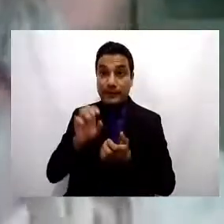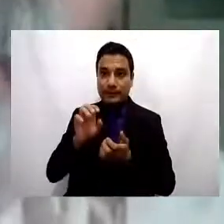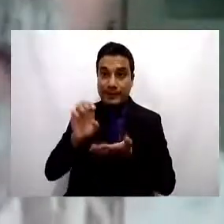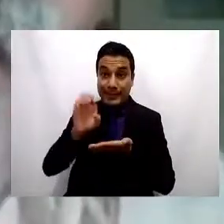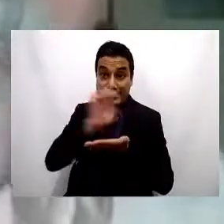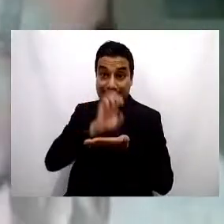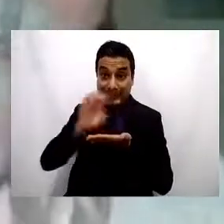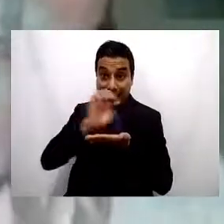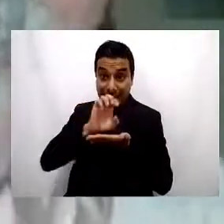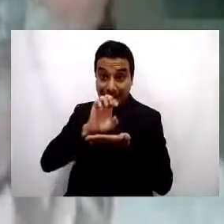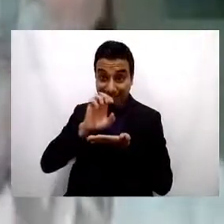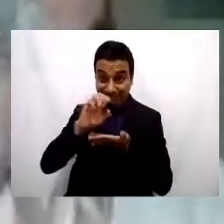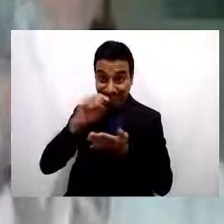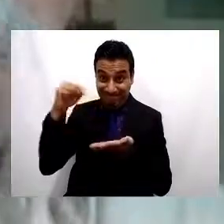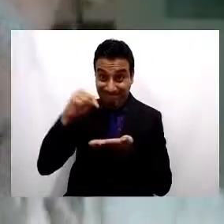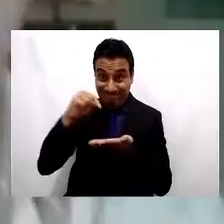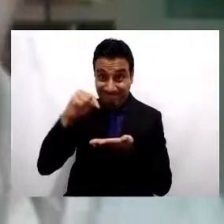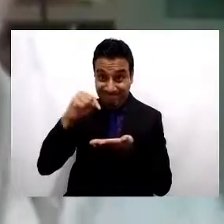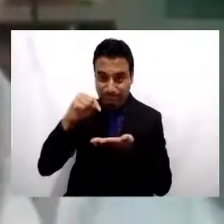gracias, Mauricio, ¿eh?